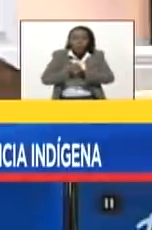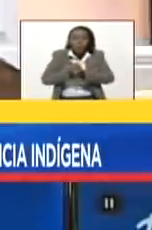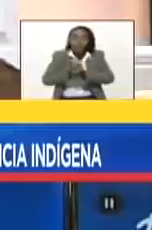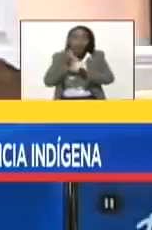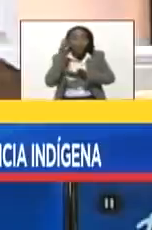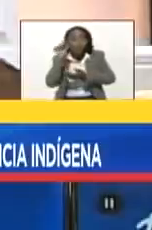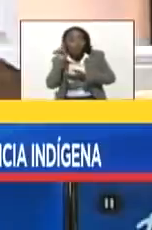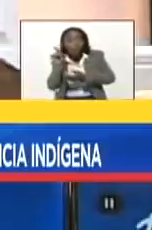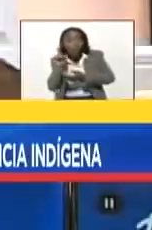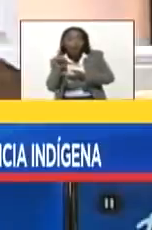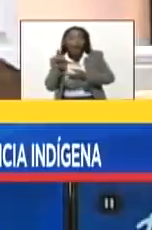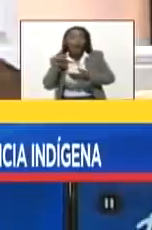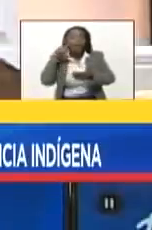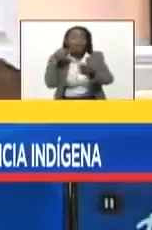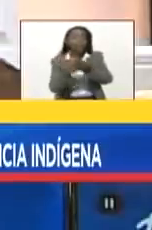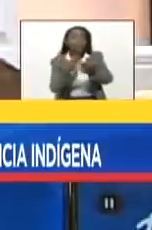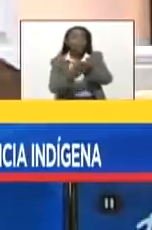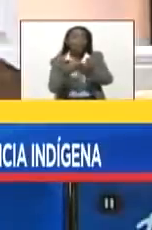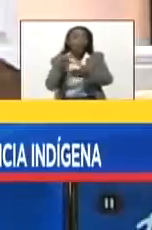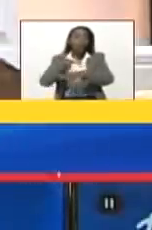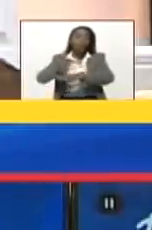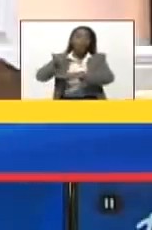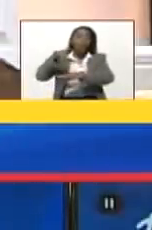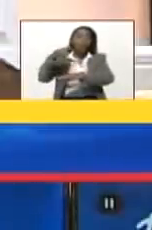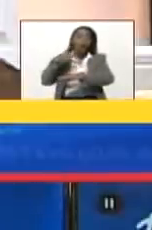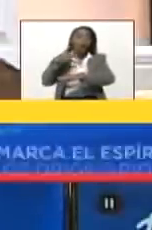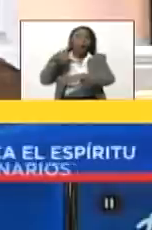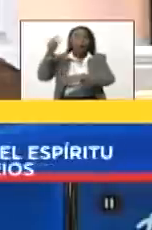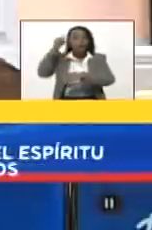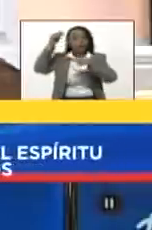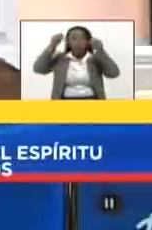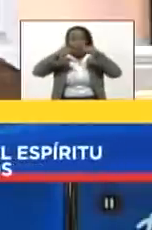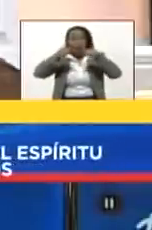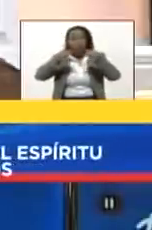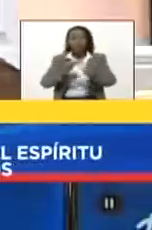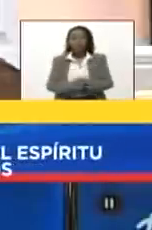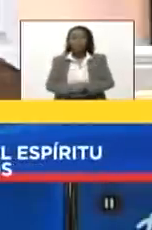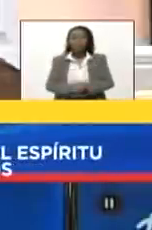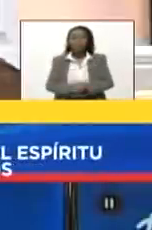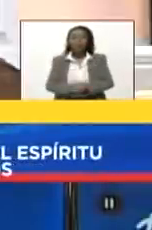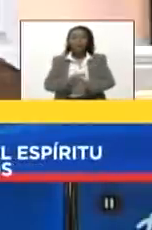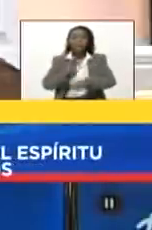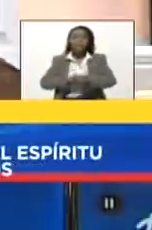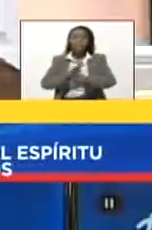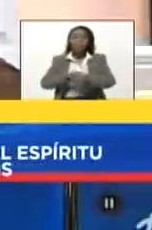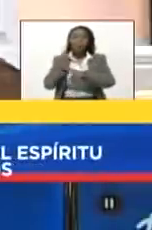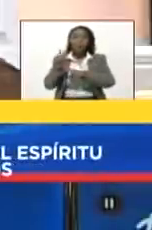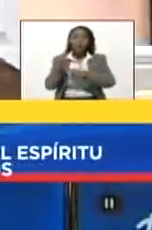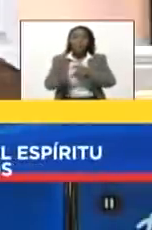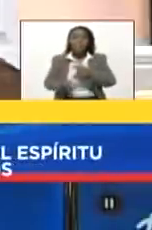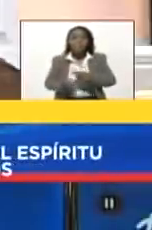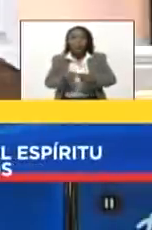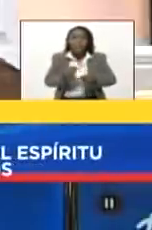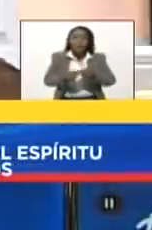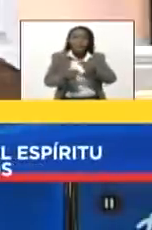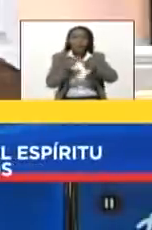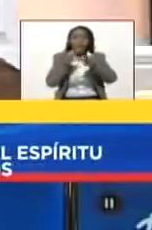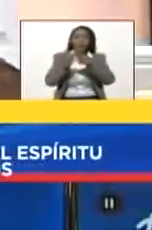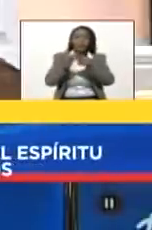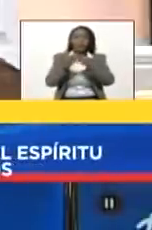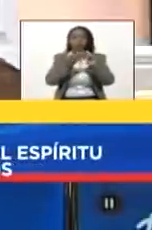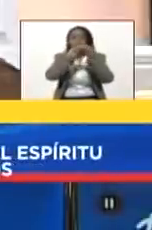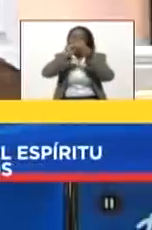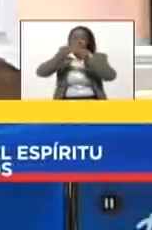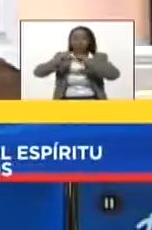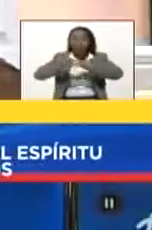del testimonio que nos ha dejado el día de hoy. Porque hay que construir y